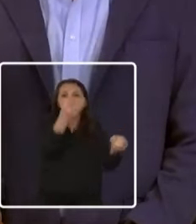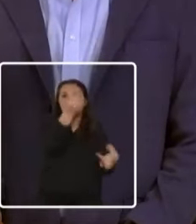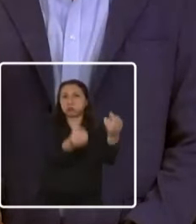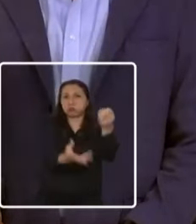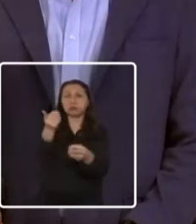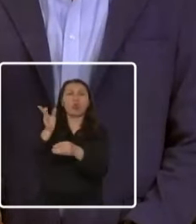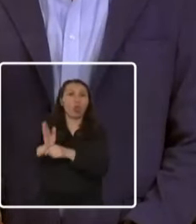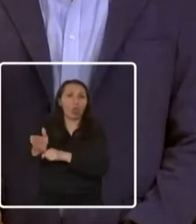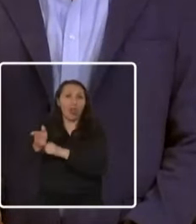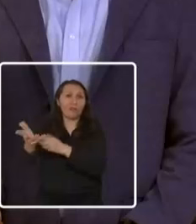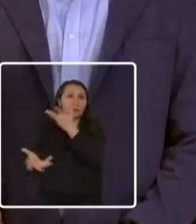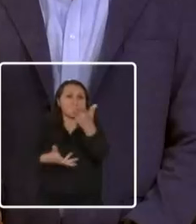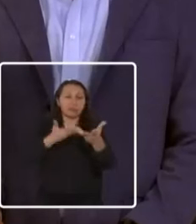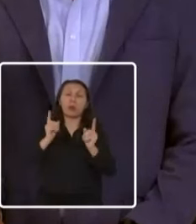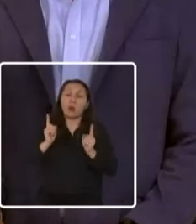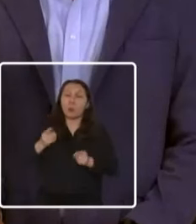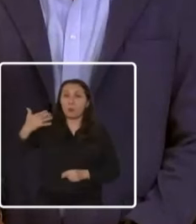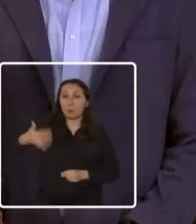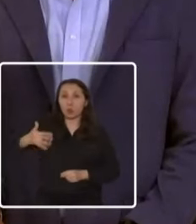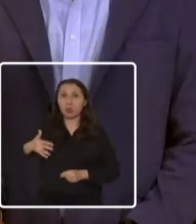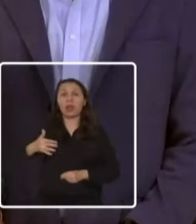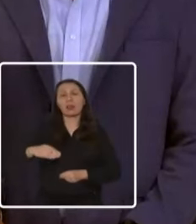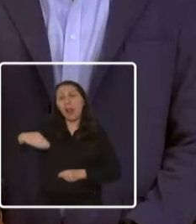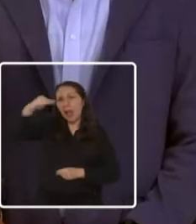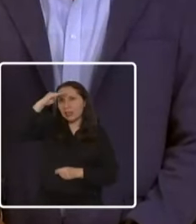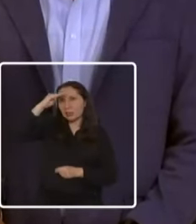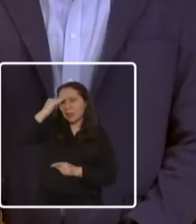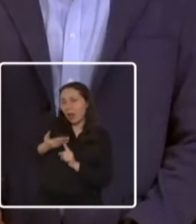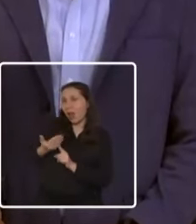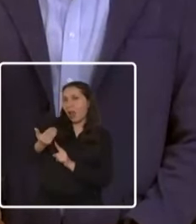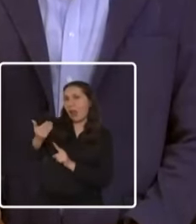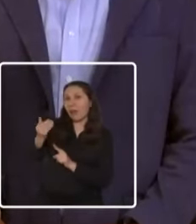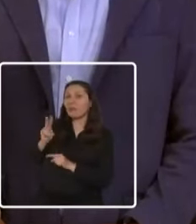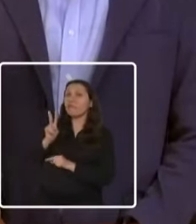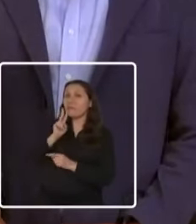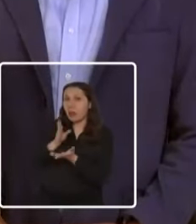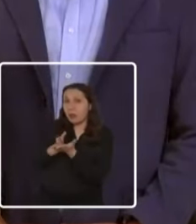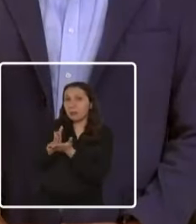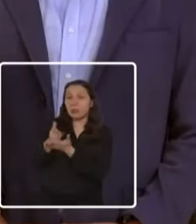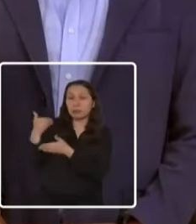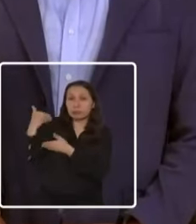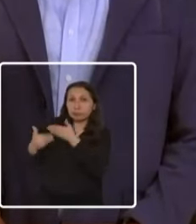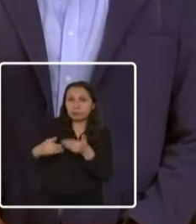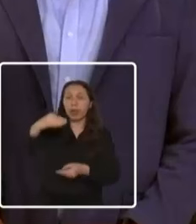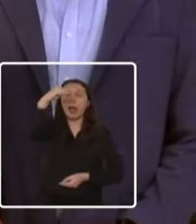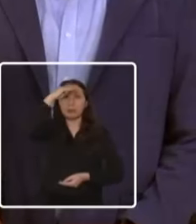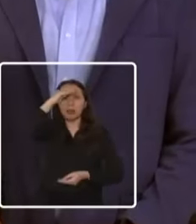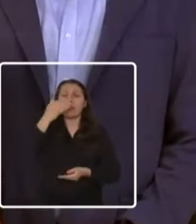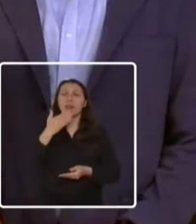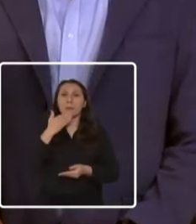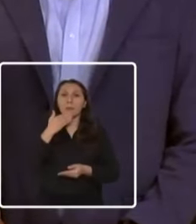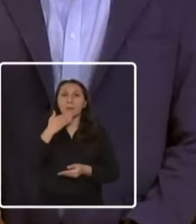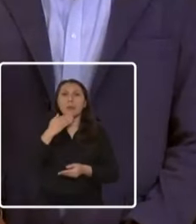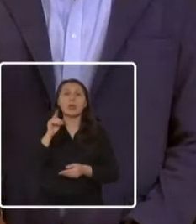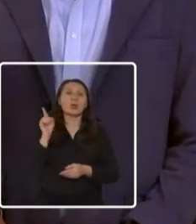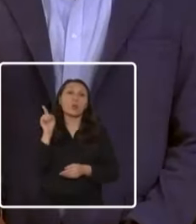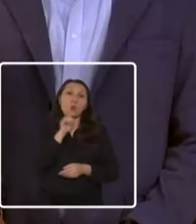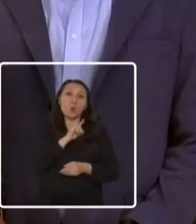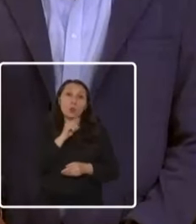activos. Es importante que a propósito de la experiencia que hemos tenido desde el viernes y también con la experiencia acumulada